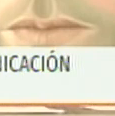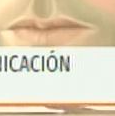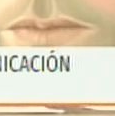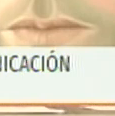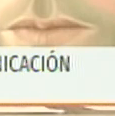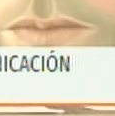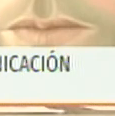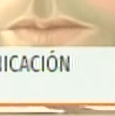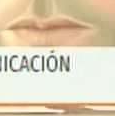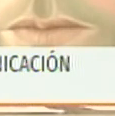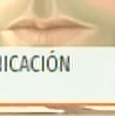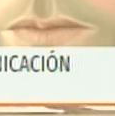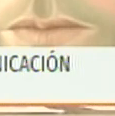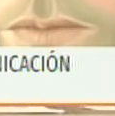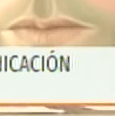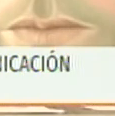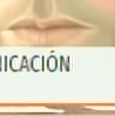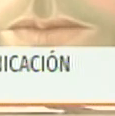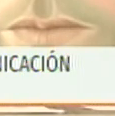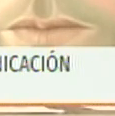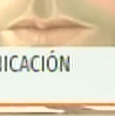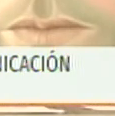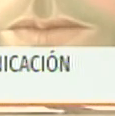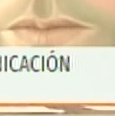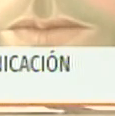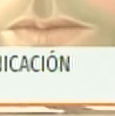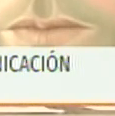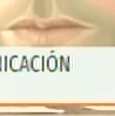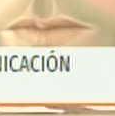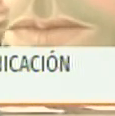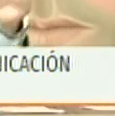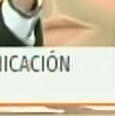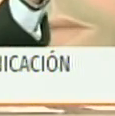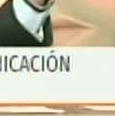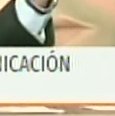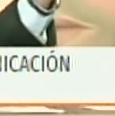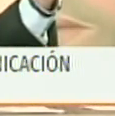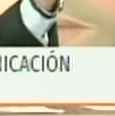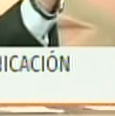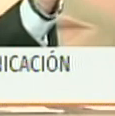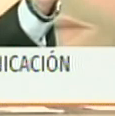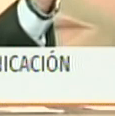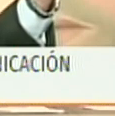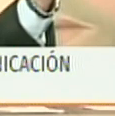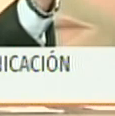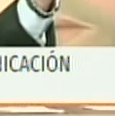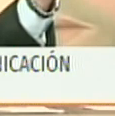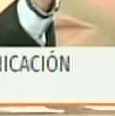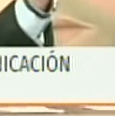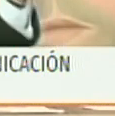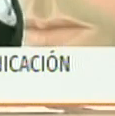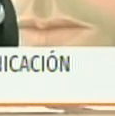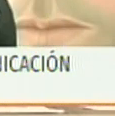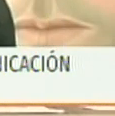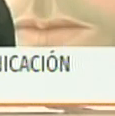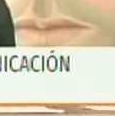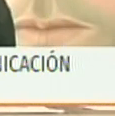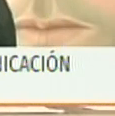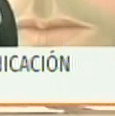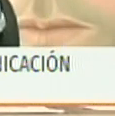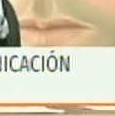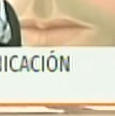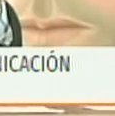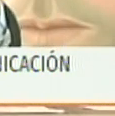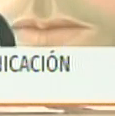Y luego se supo públicamente. Hubo los primeros encuentros en Oslo. Dos encuentros hubo. El 14 de